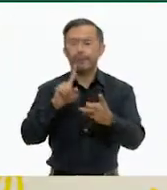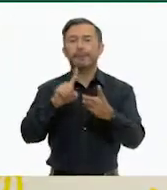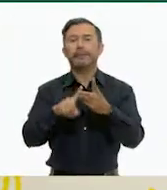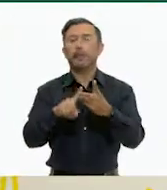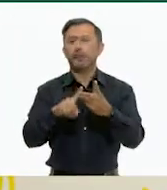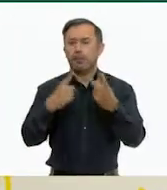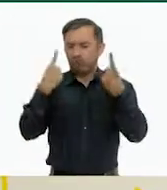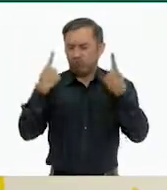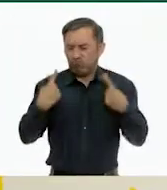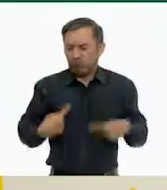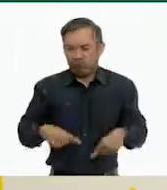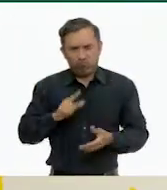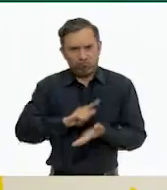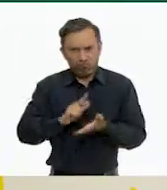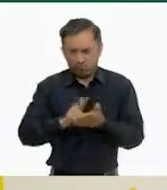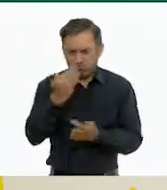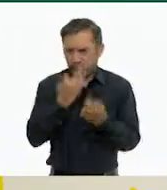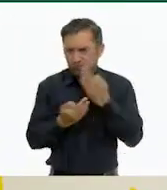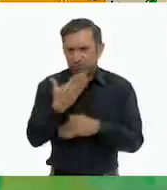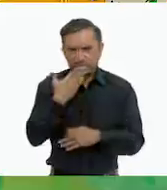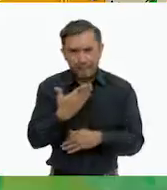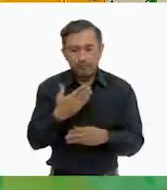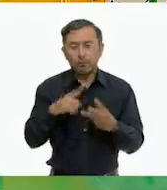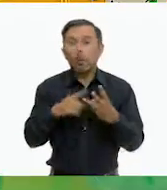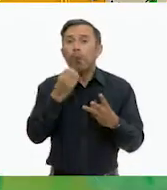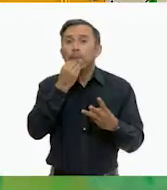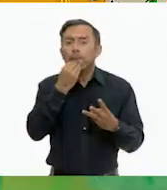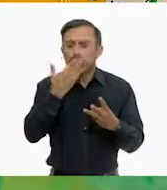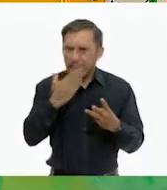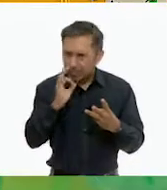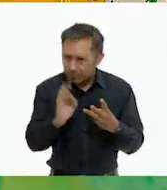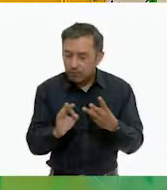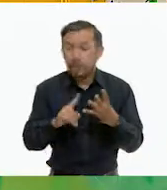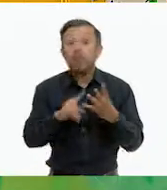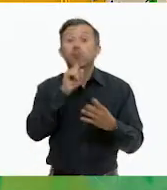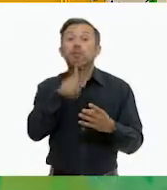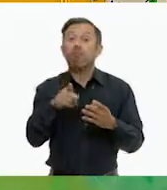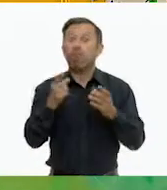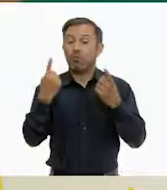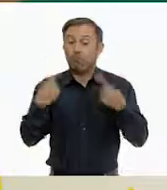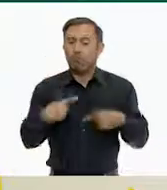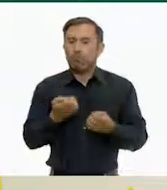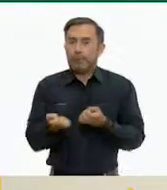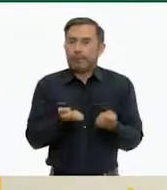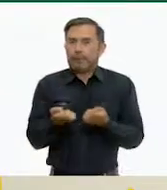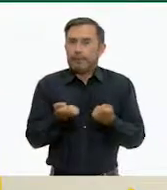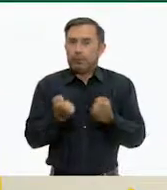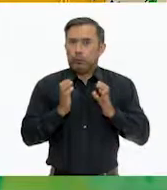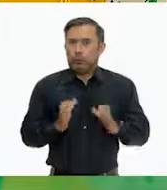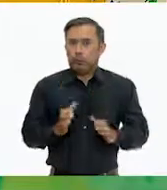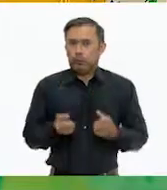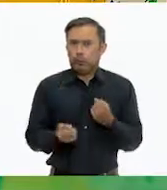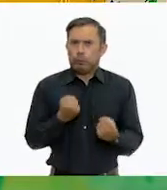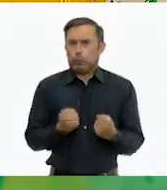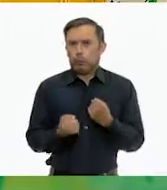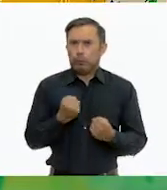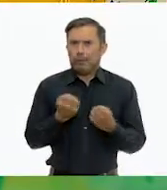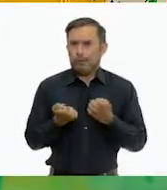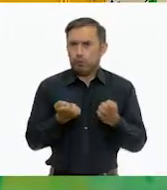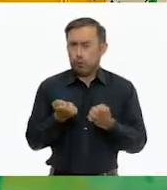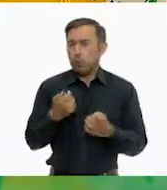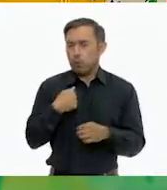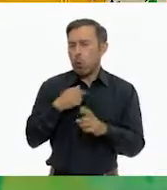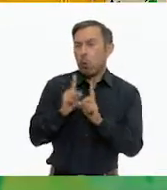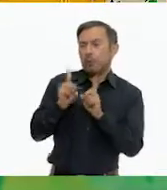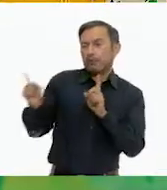la alimentación, pero también de la actividad física. Así es. Yo voy a estar muy al pendiente aquí, voy a tomar mi lugar. ¿De acuerdo? Muy bien, muchas